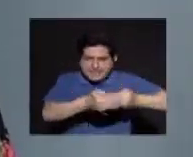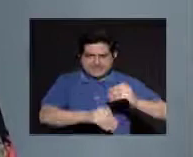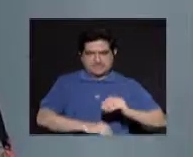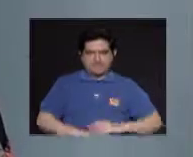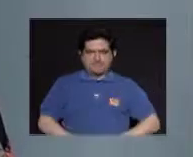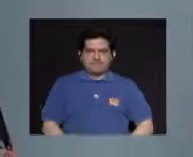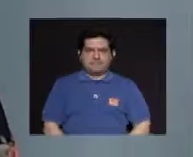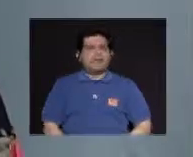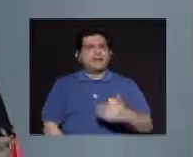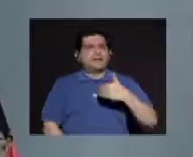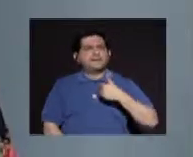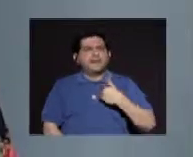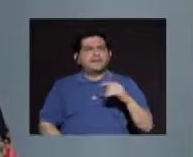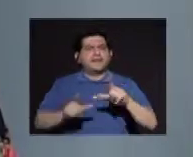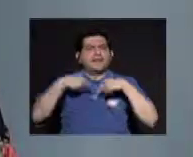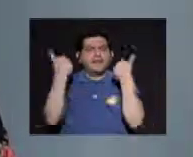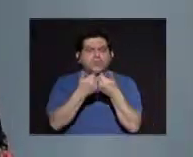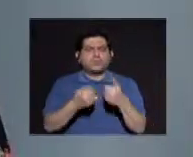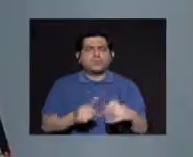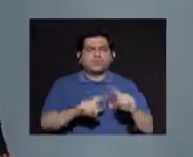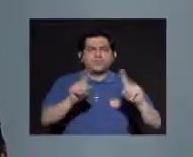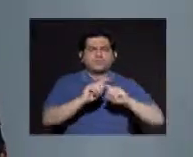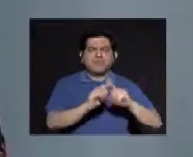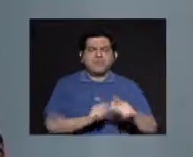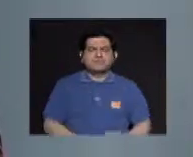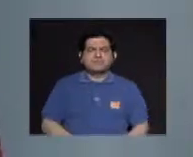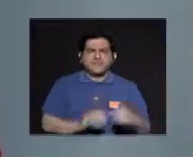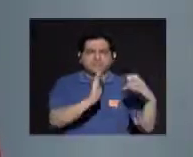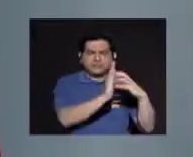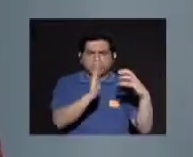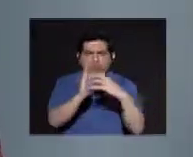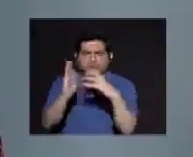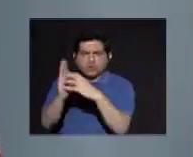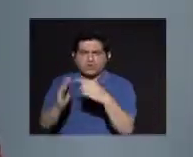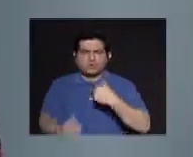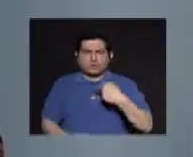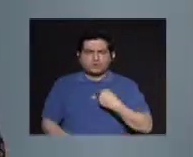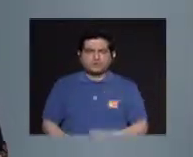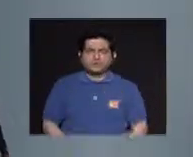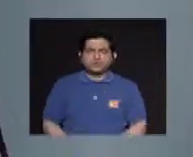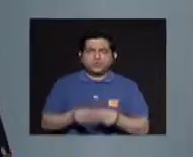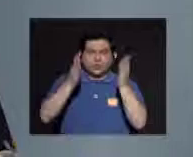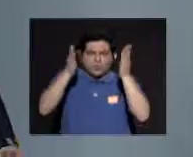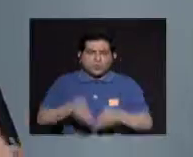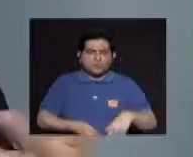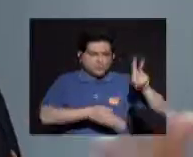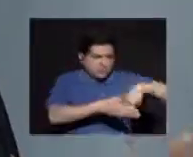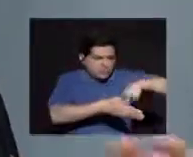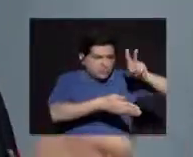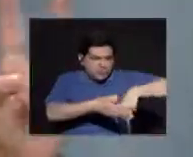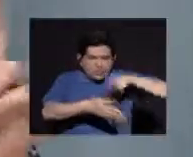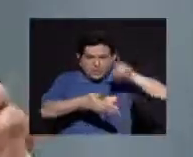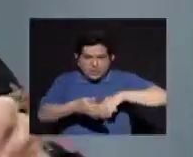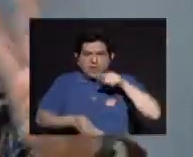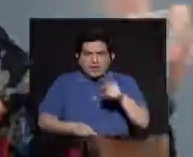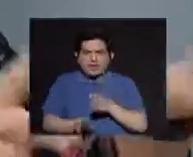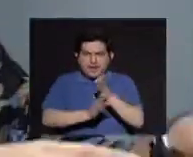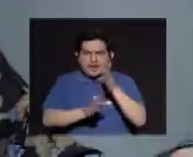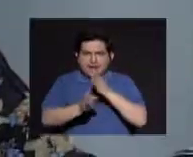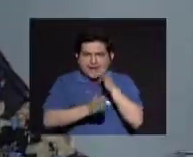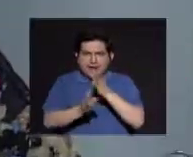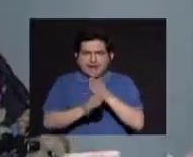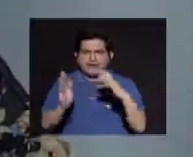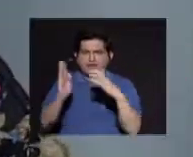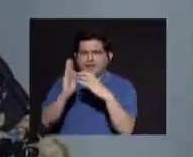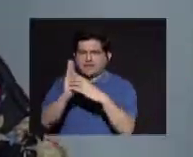Entonces, digamos, había como un grupo de guiones, ¿verdad? Entonces yo como productora tenía que leer todos los guiones de los que estaban en